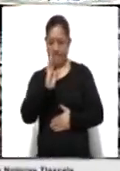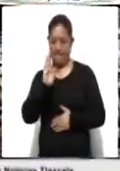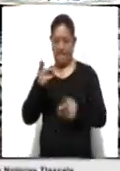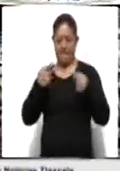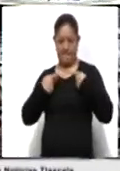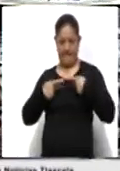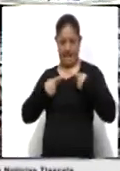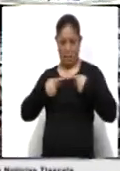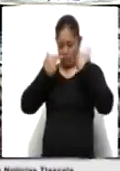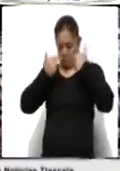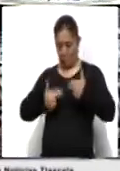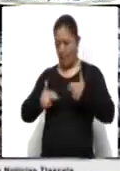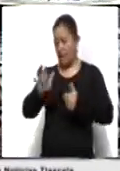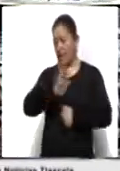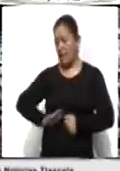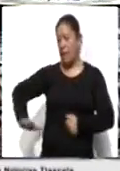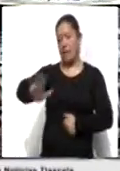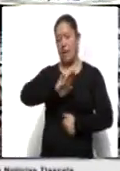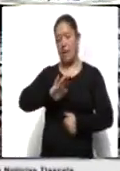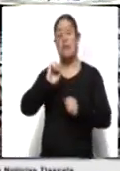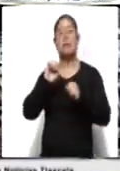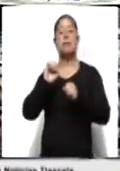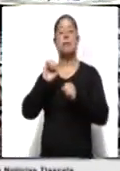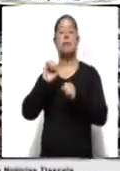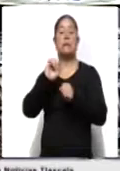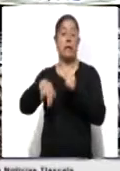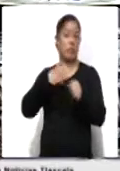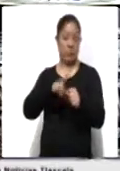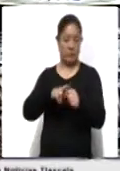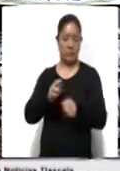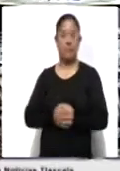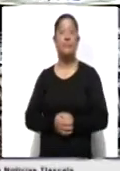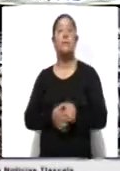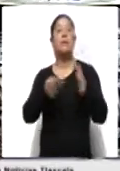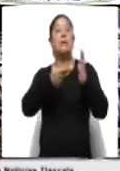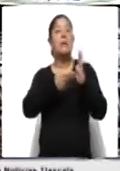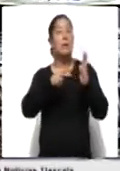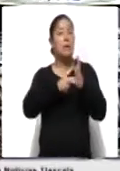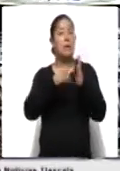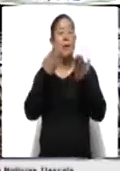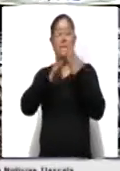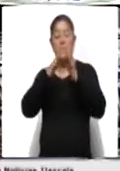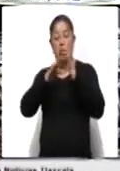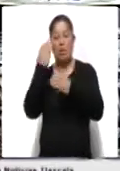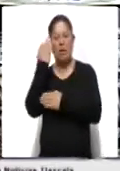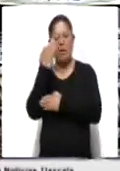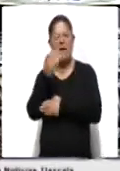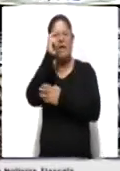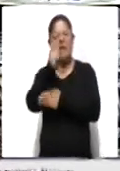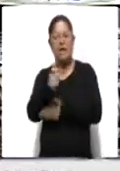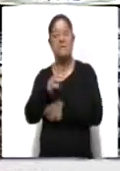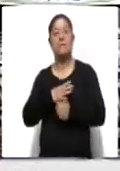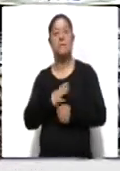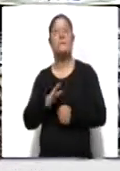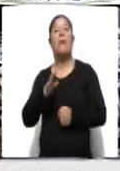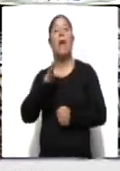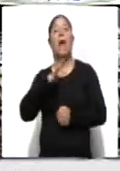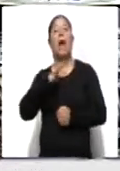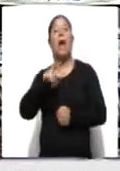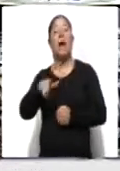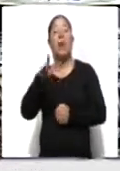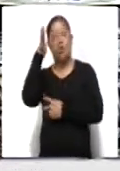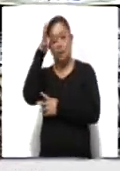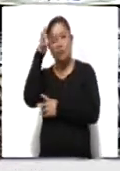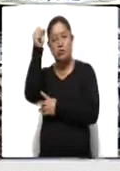¿no? Y la arquitectura bioclimática se basa en el concepto de sustentabilidad, siendo